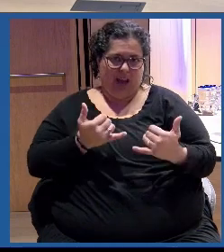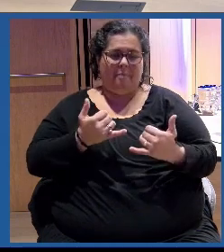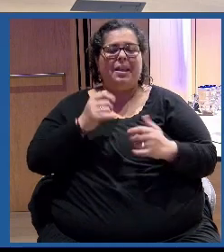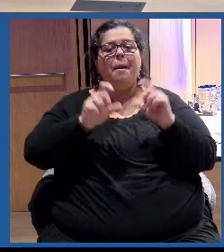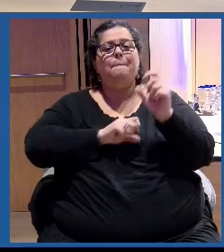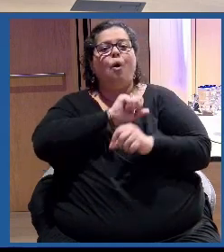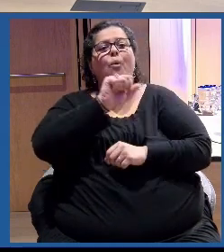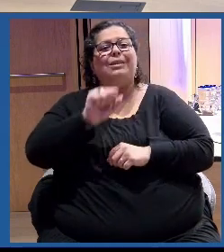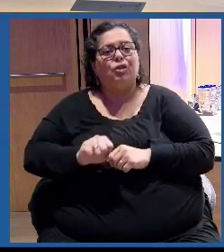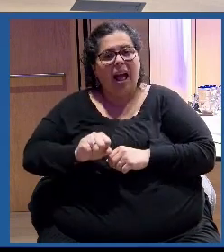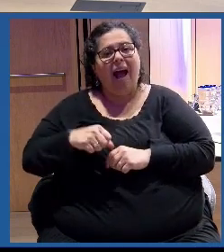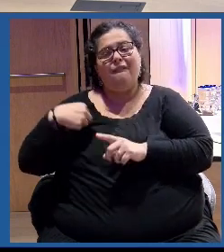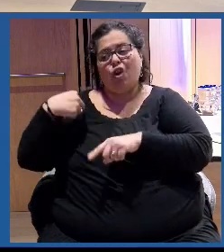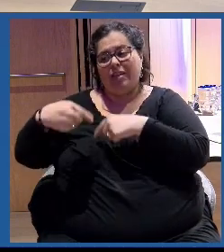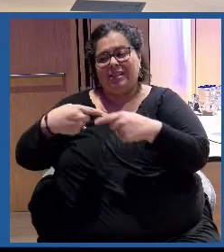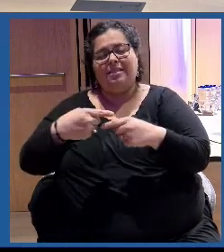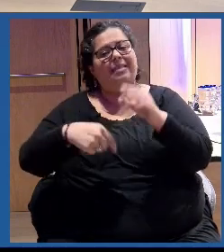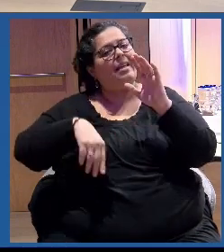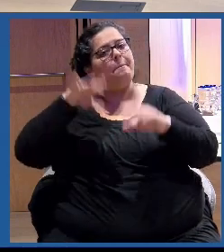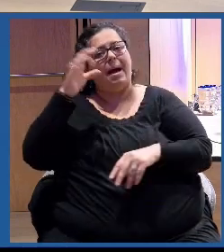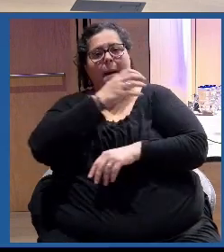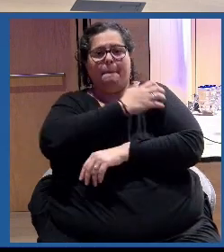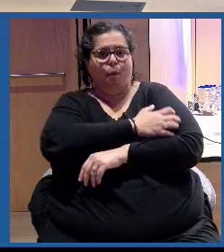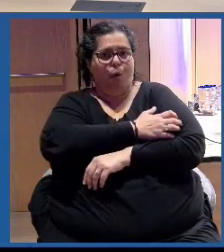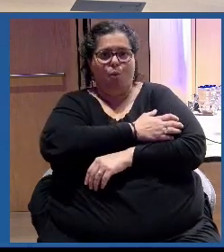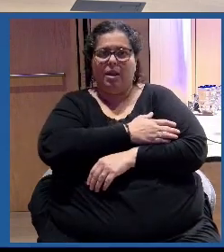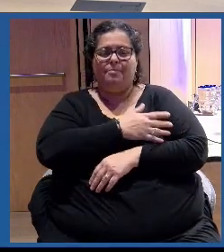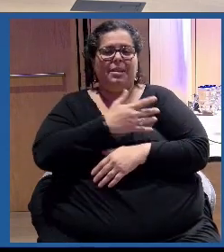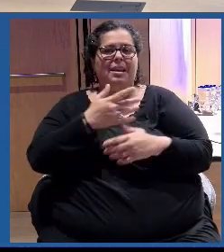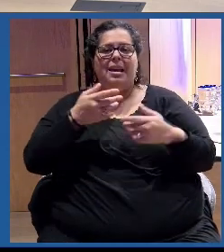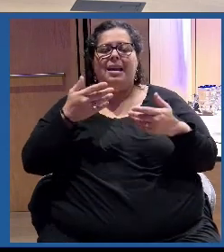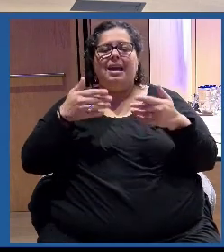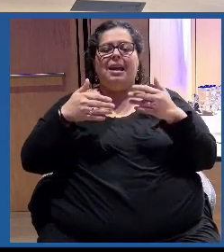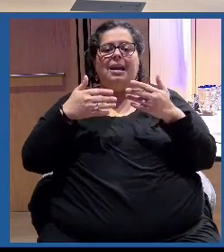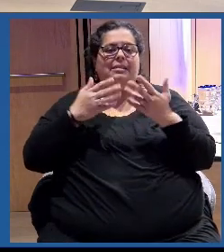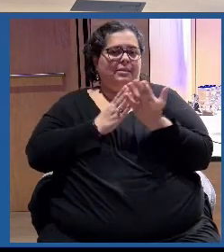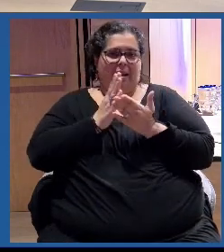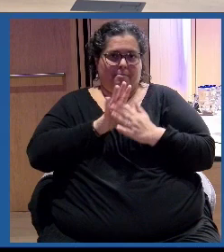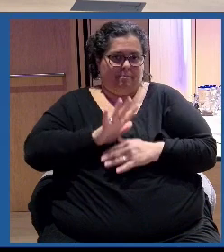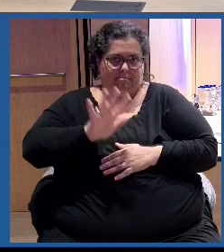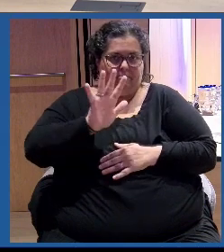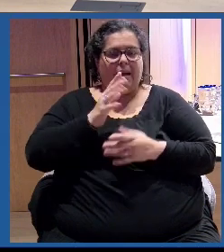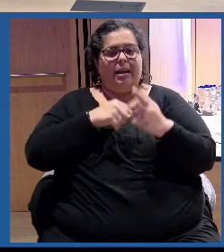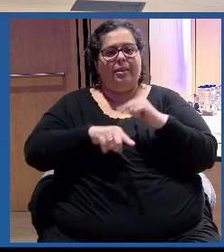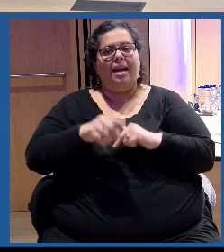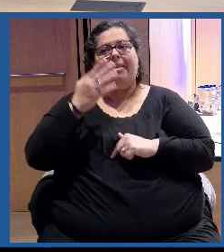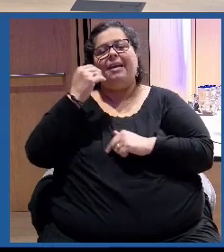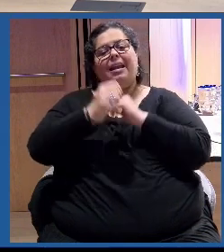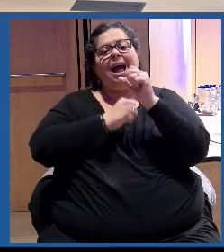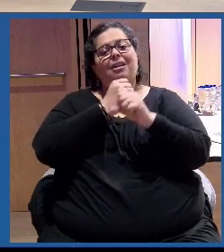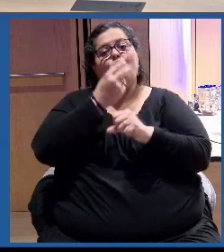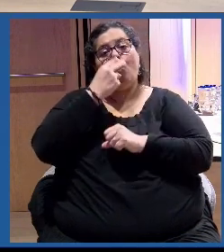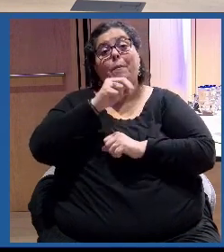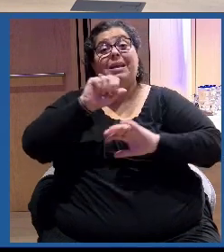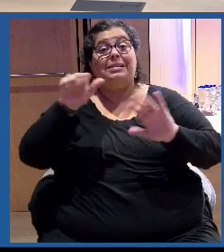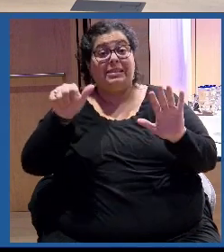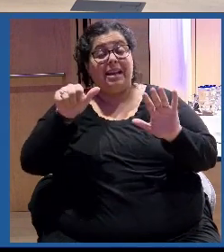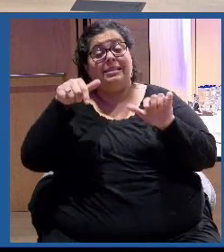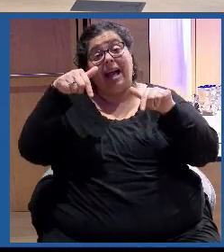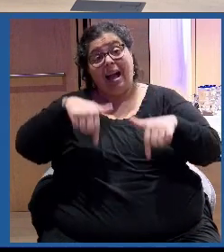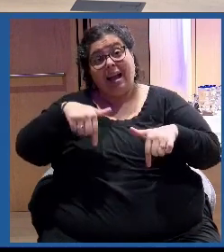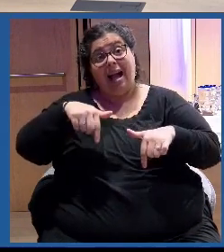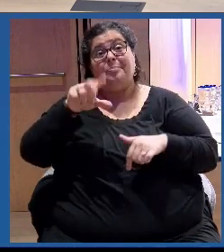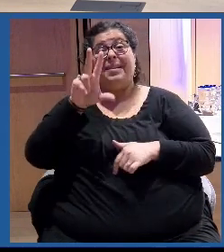afrodescendiente tiene un mayor nivel de pobreza, de incidencia de la pobreza. En el 2006 la pobreza era en Uruguay